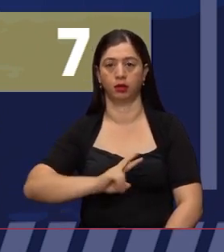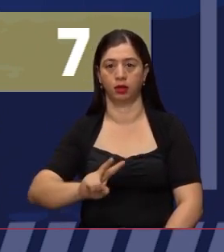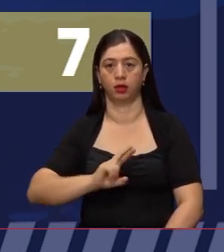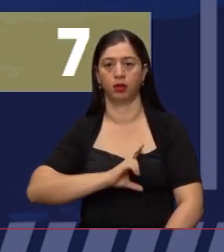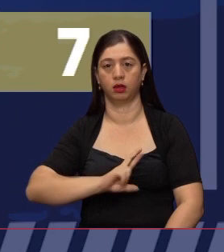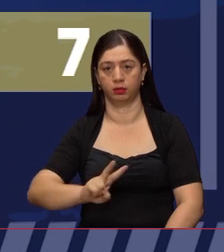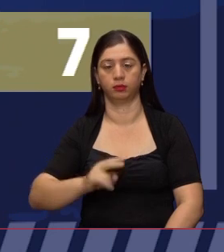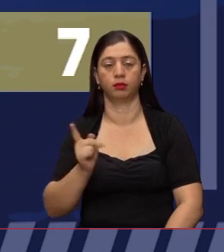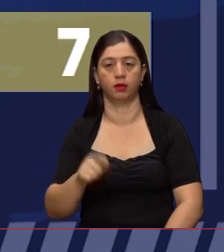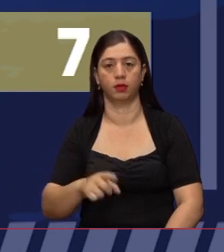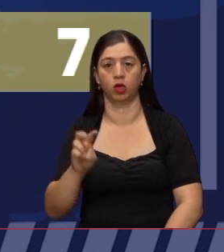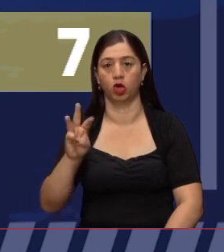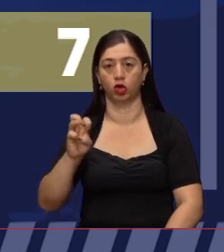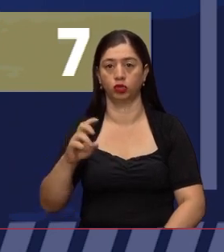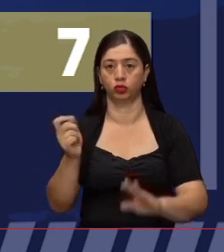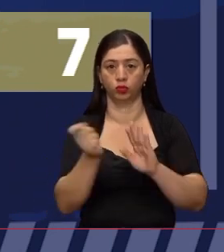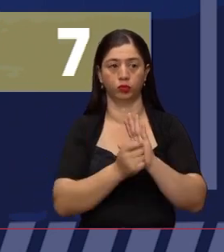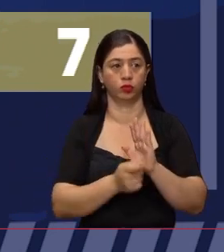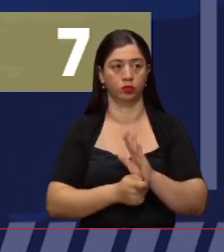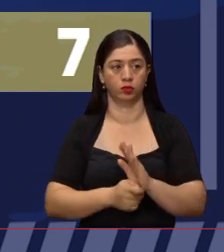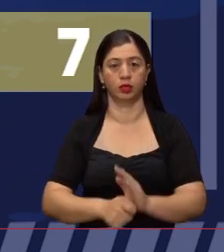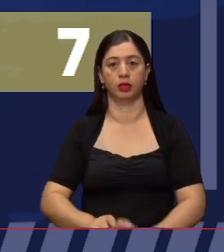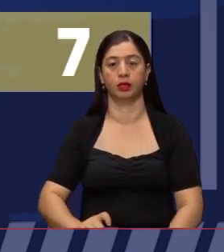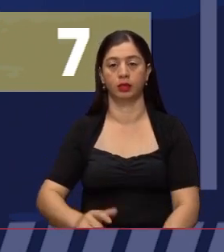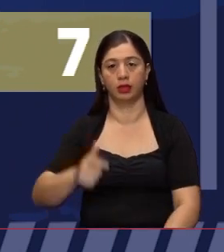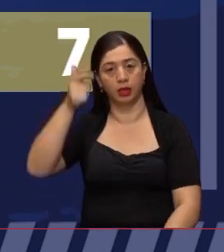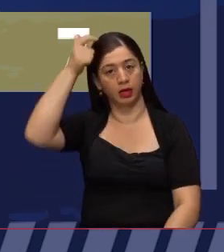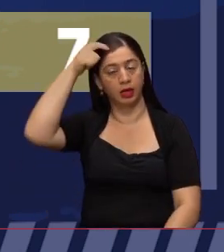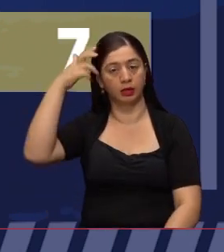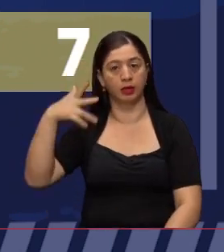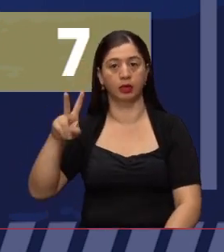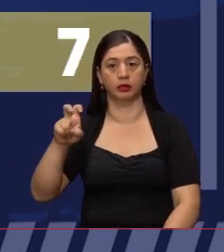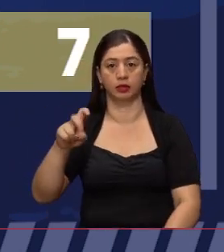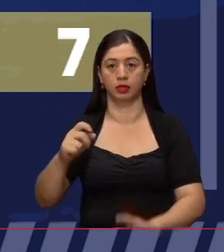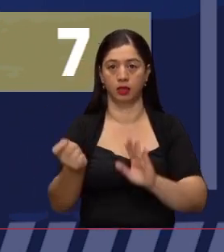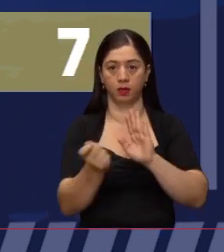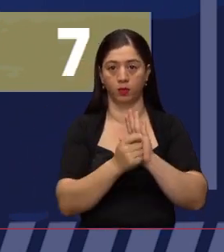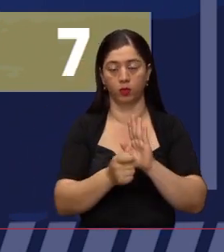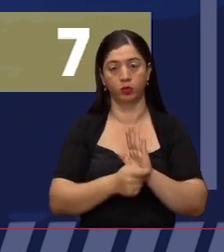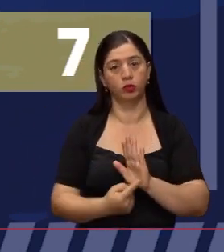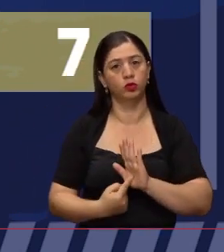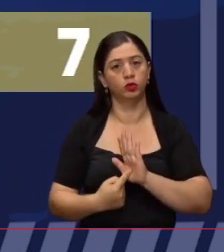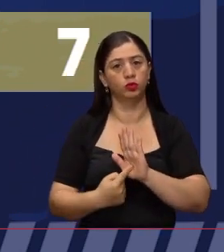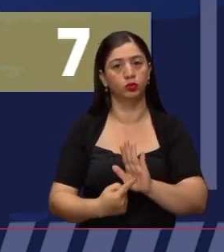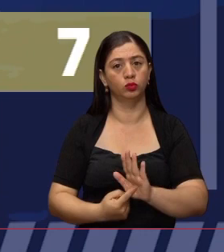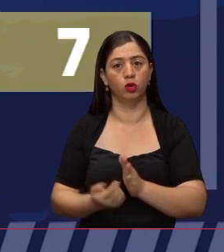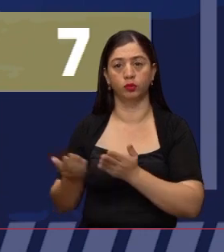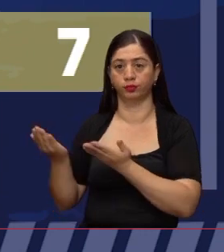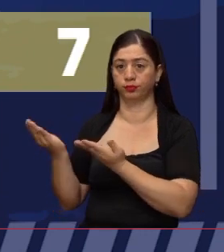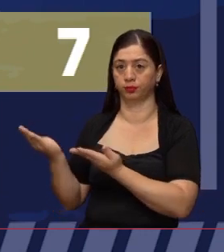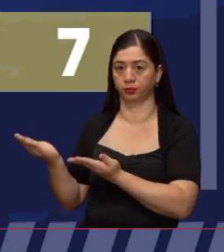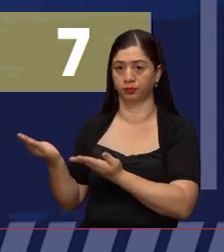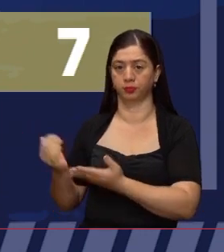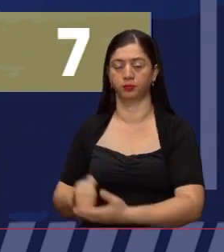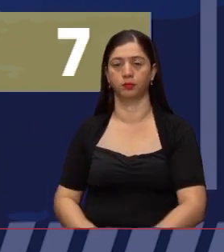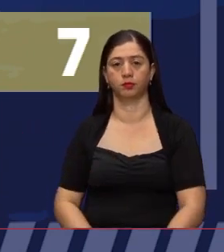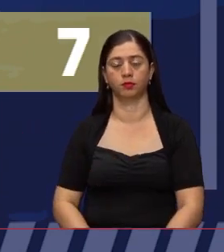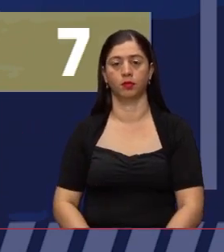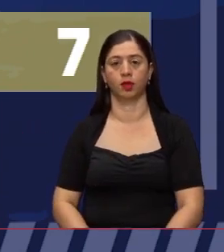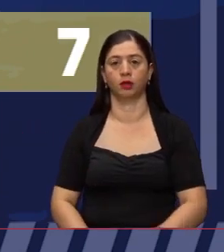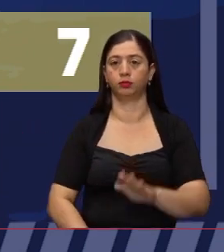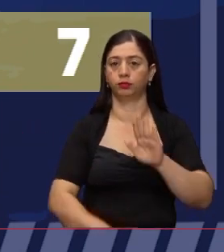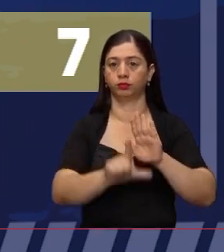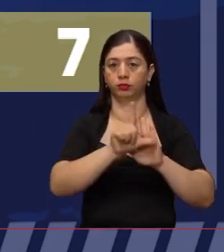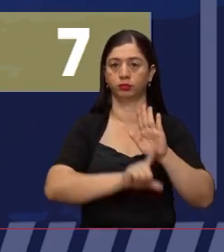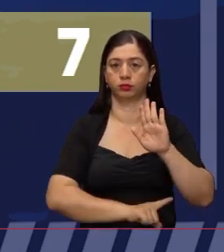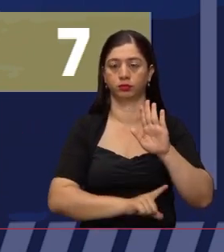del Cauca, con 8 puntos. Real Cartagena tiene 7 puntos. Les quisimos mostrar hoy en esta tabla la posición